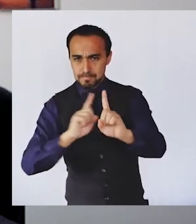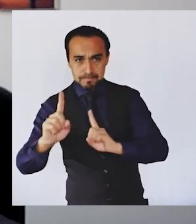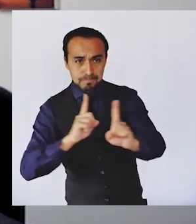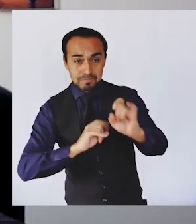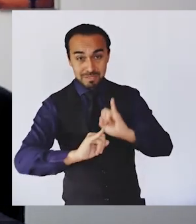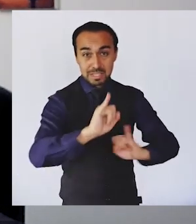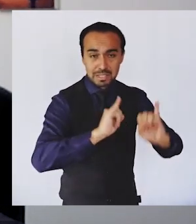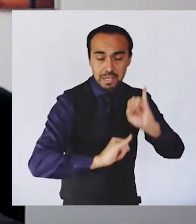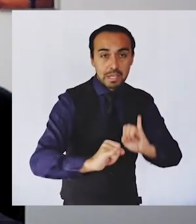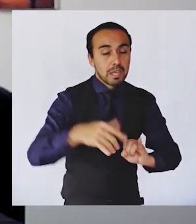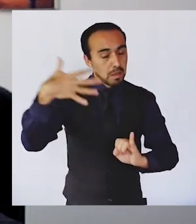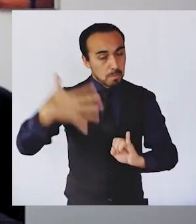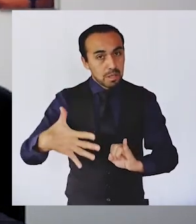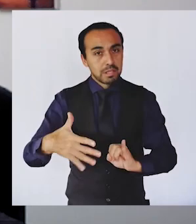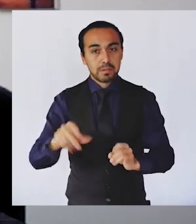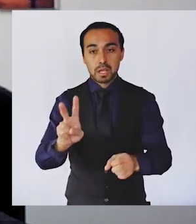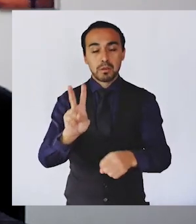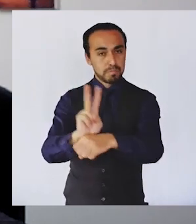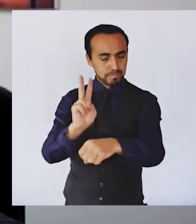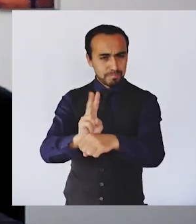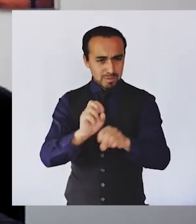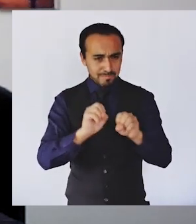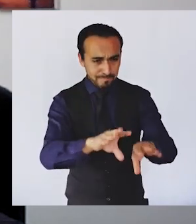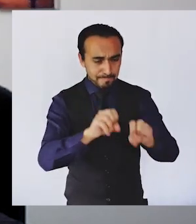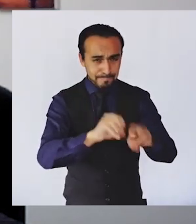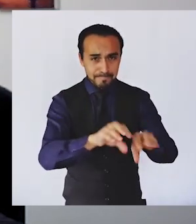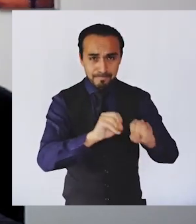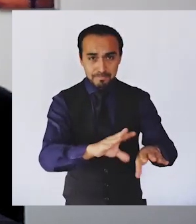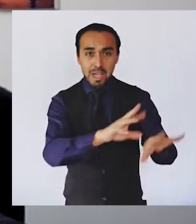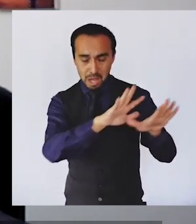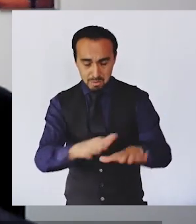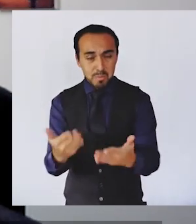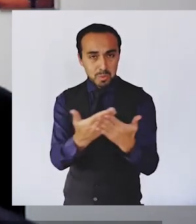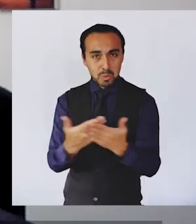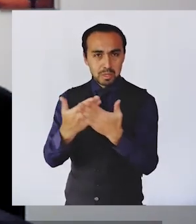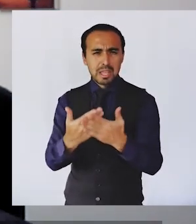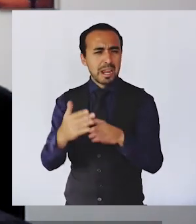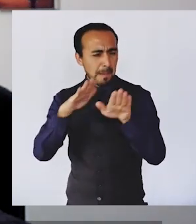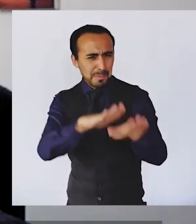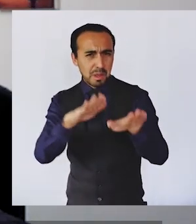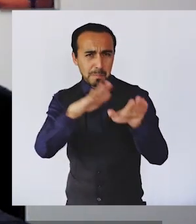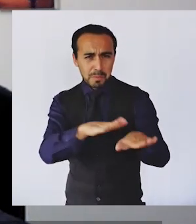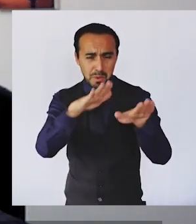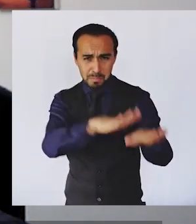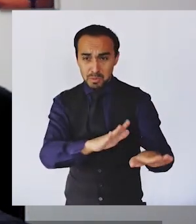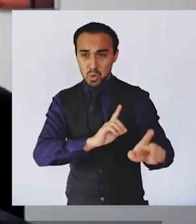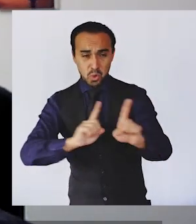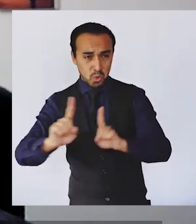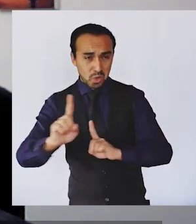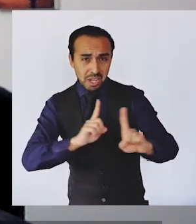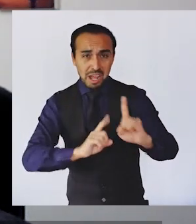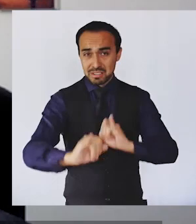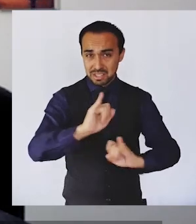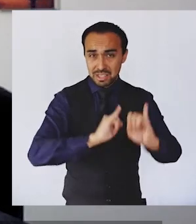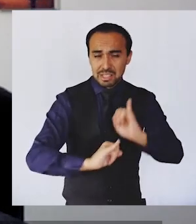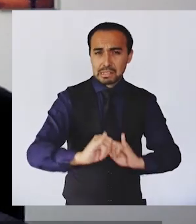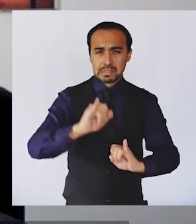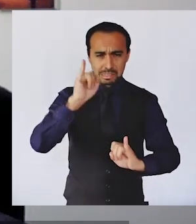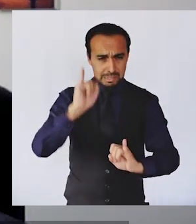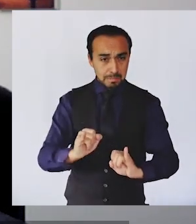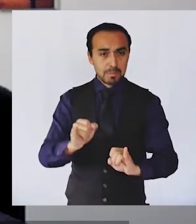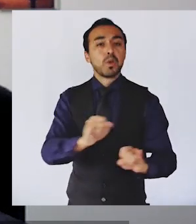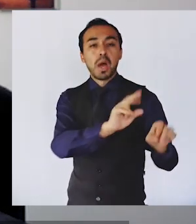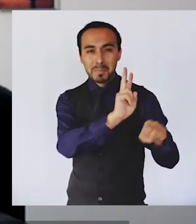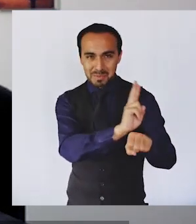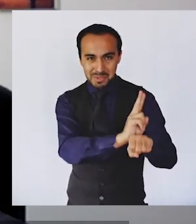virtual. Gracias al permanente apoyo y al proceso de acompañamiento que han desarrollado los coordinadores virtuales, nuestros docentes y estudiantes